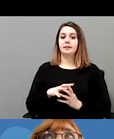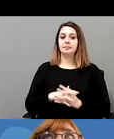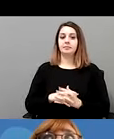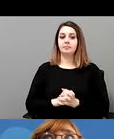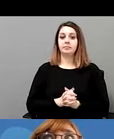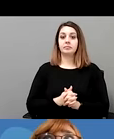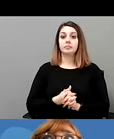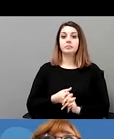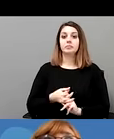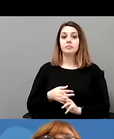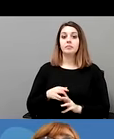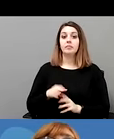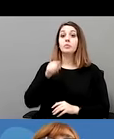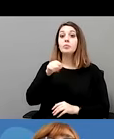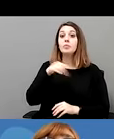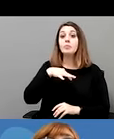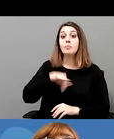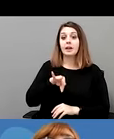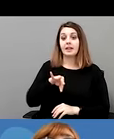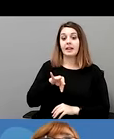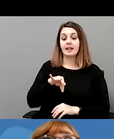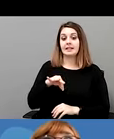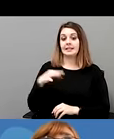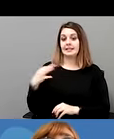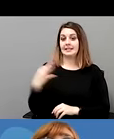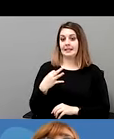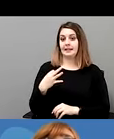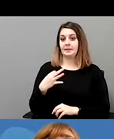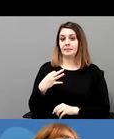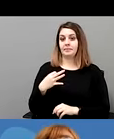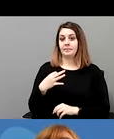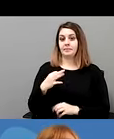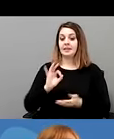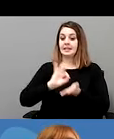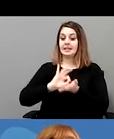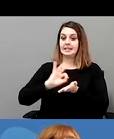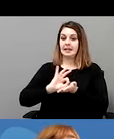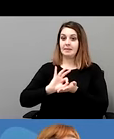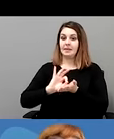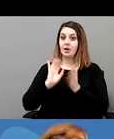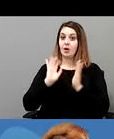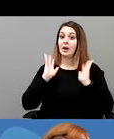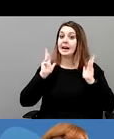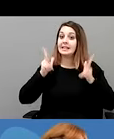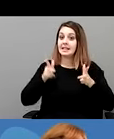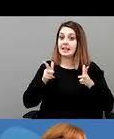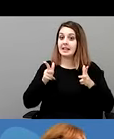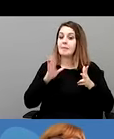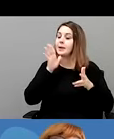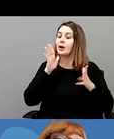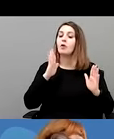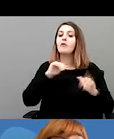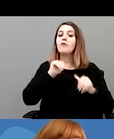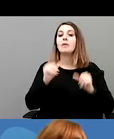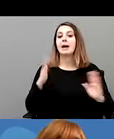tú puedas estar en un servicio residencial pero de forma temporal.